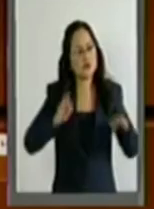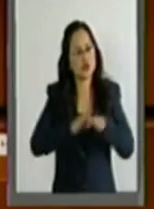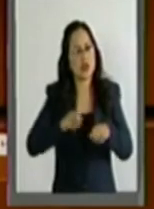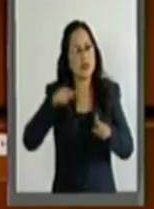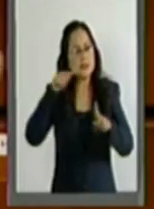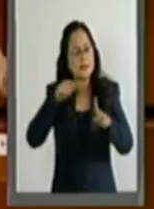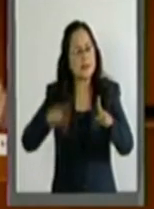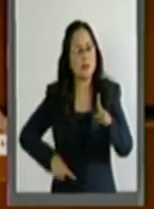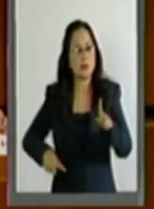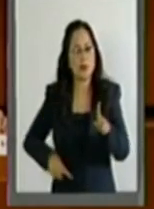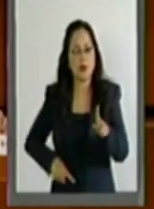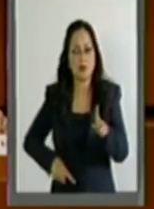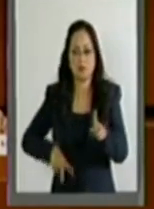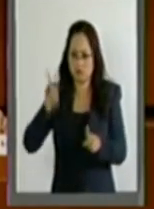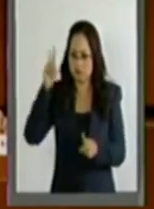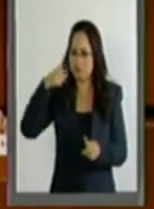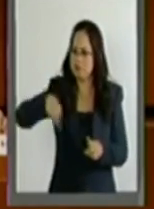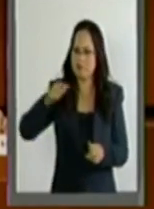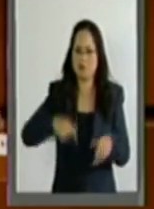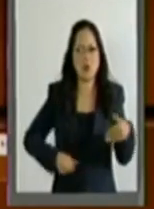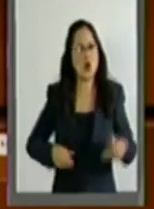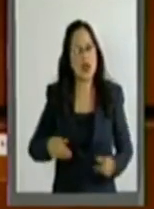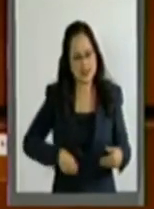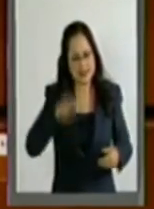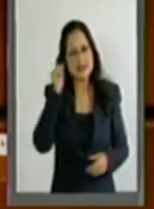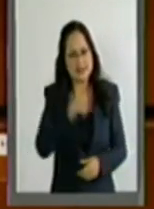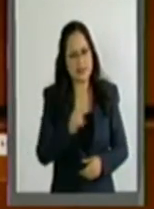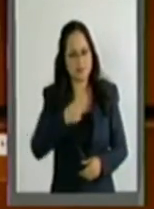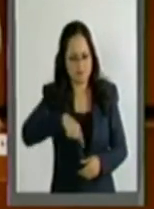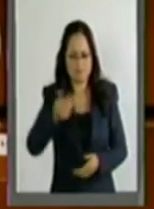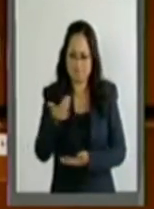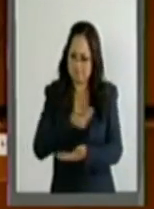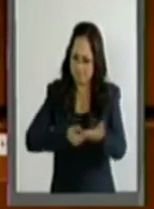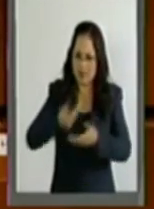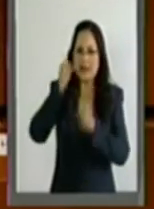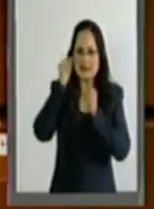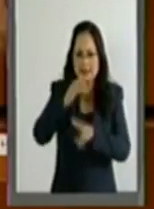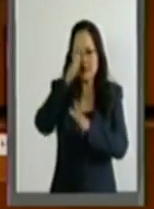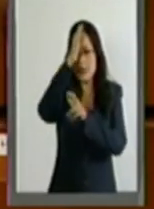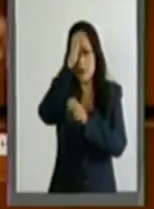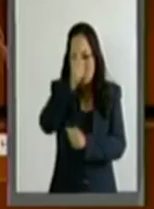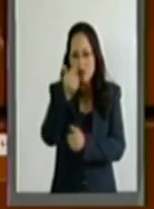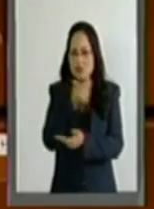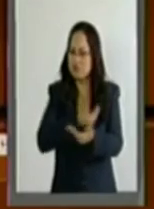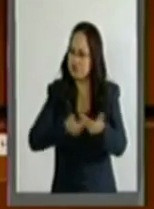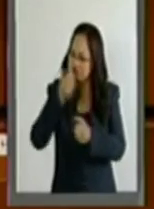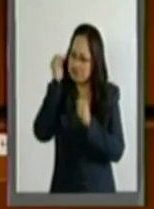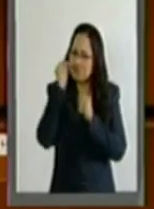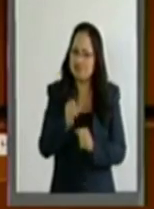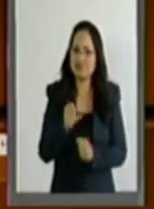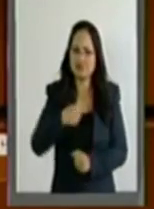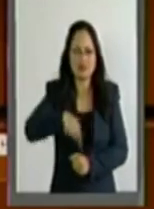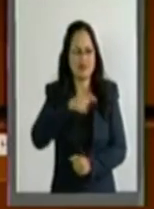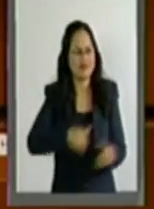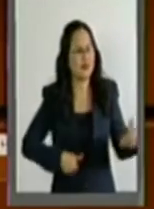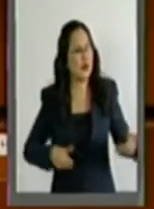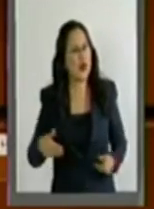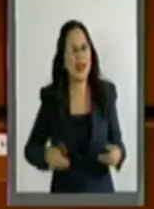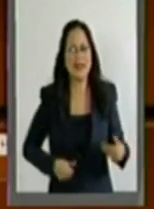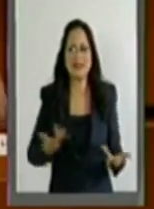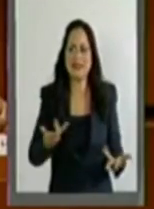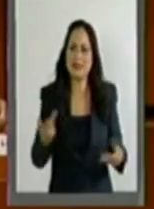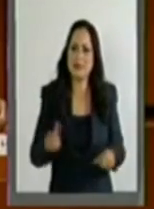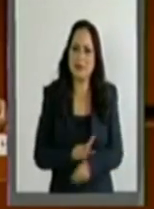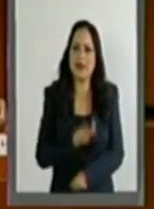malestar que ha generado este encuentro. Lo compartimos. Compartimos el malestar de que